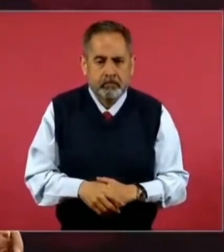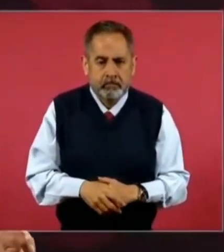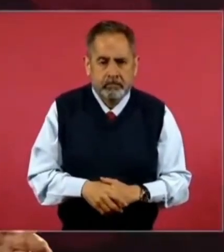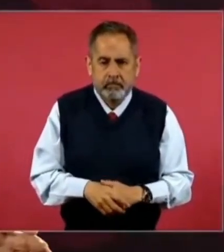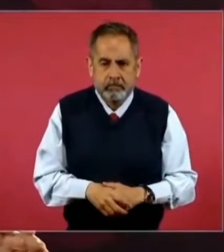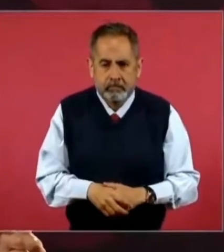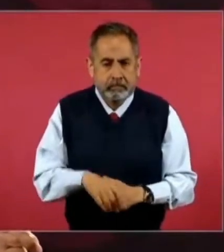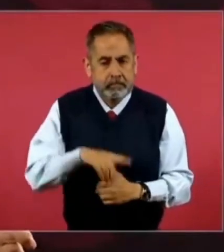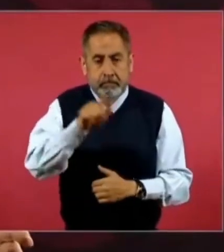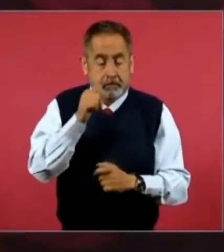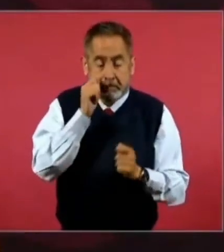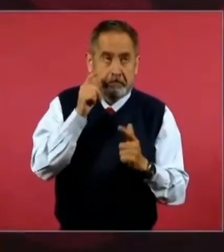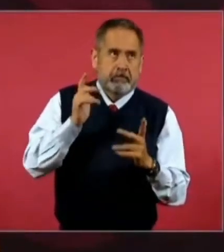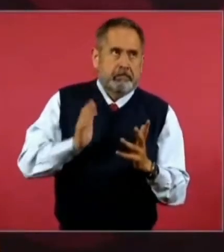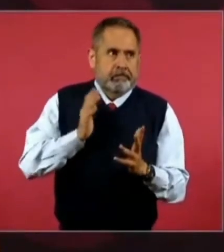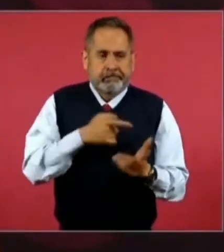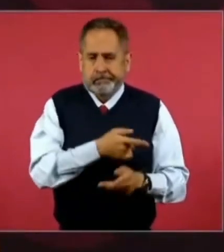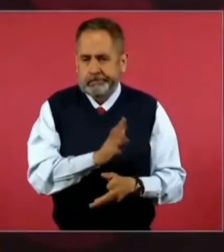se sorprenden, ¿no?